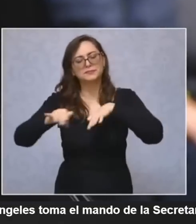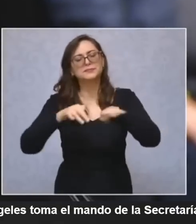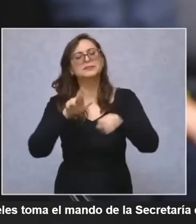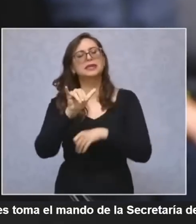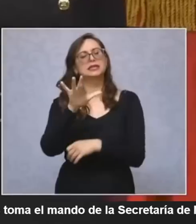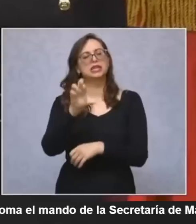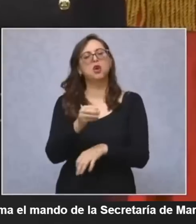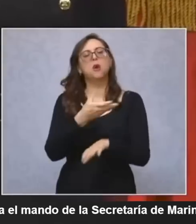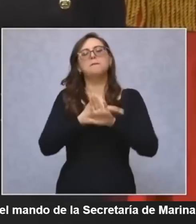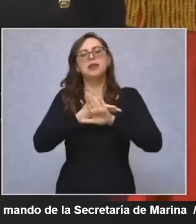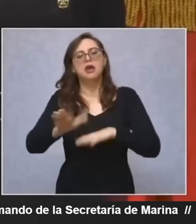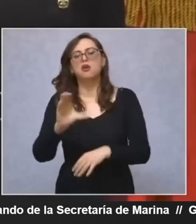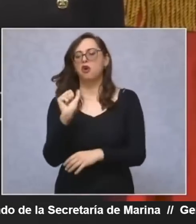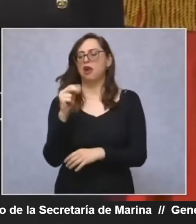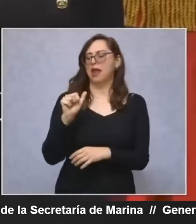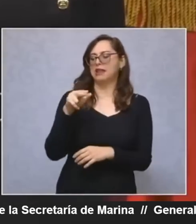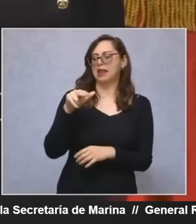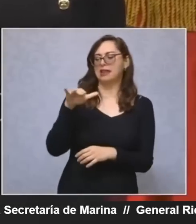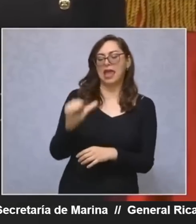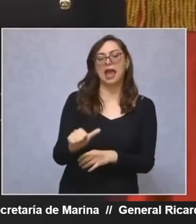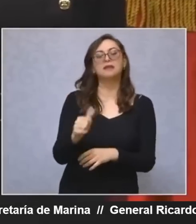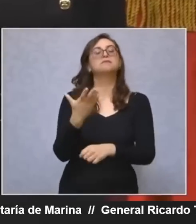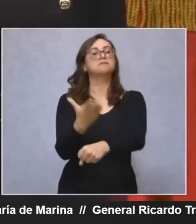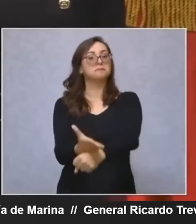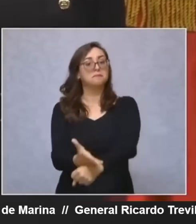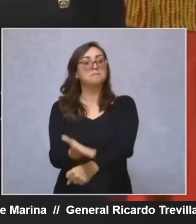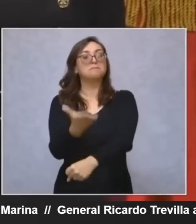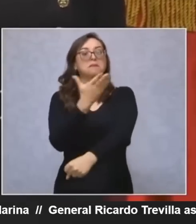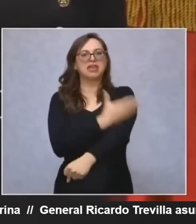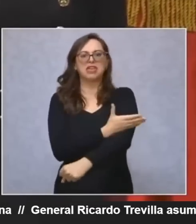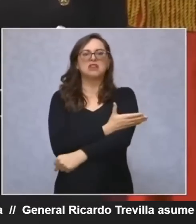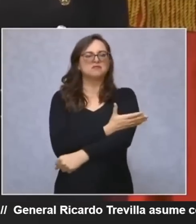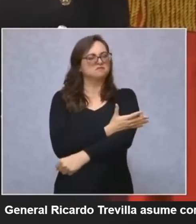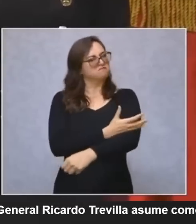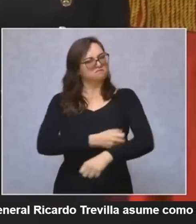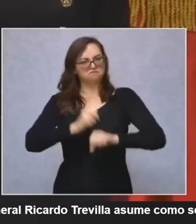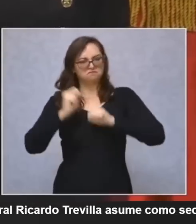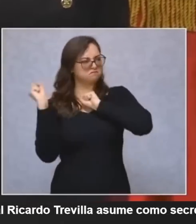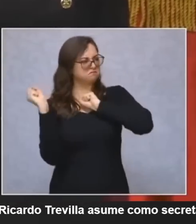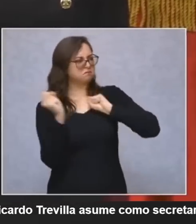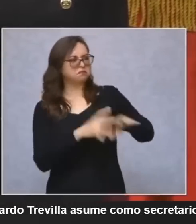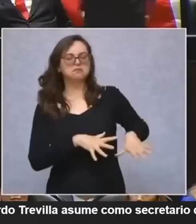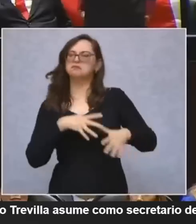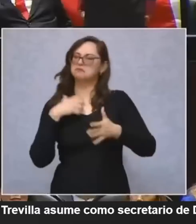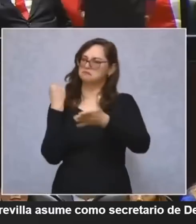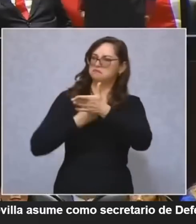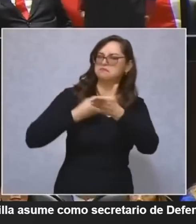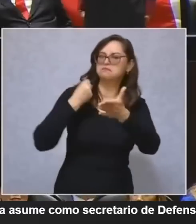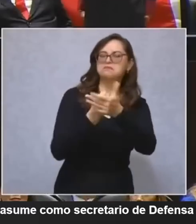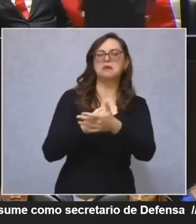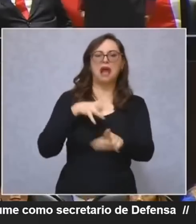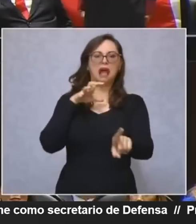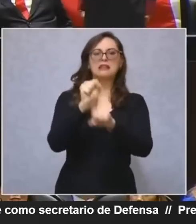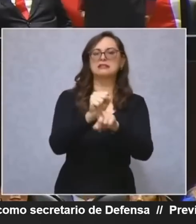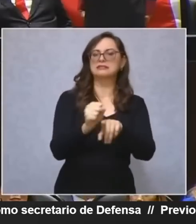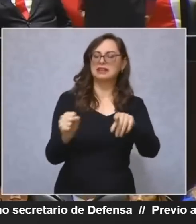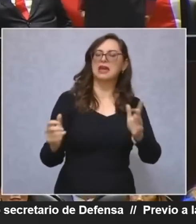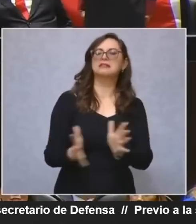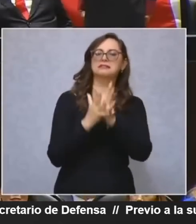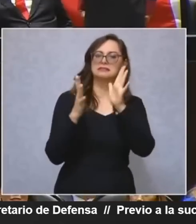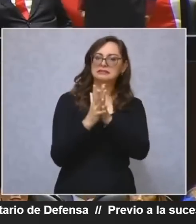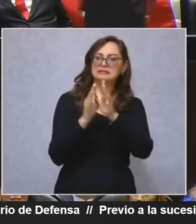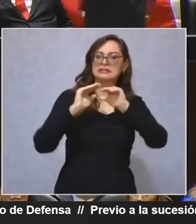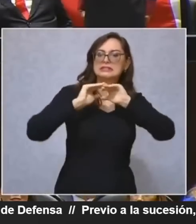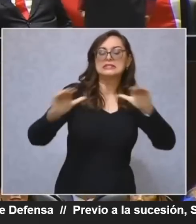de Madero, que dejó todo para llamar al pueblo a las armas para luchar por la democracia, de Zapata, que